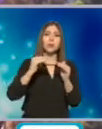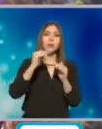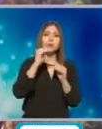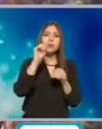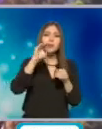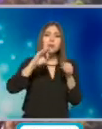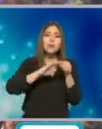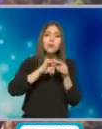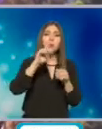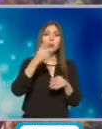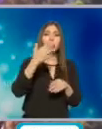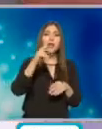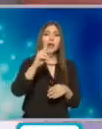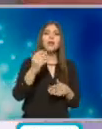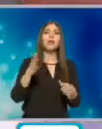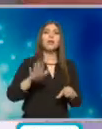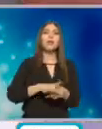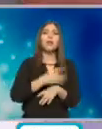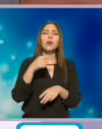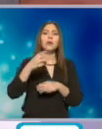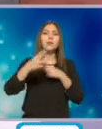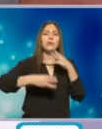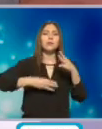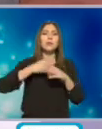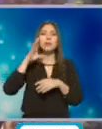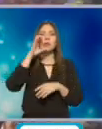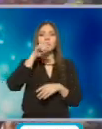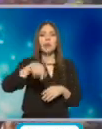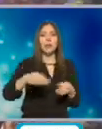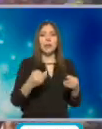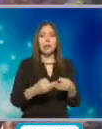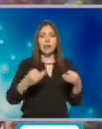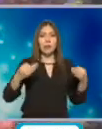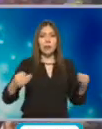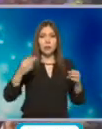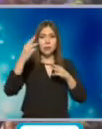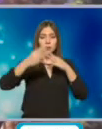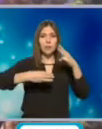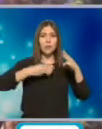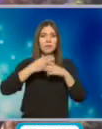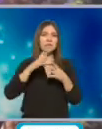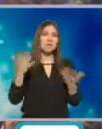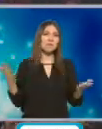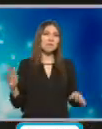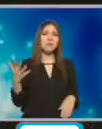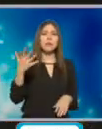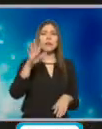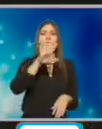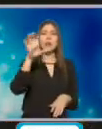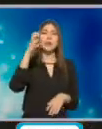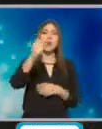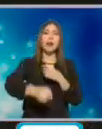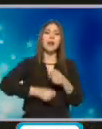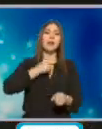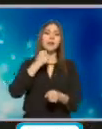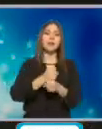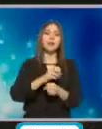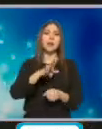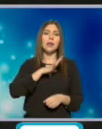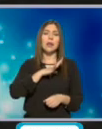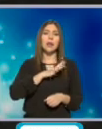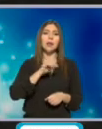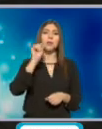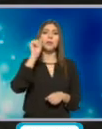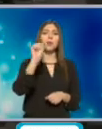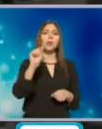sucede el calentamiento global? Bueno, la Tierra, el planeta, hace 500 años, pues tenía muy